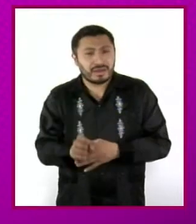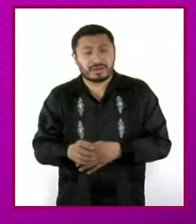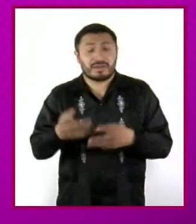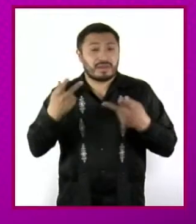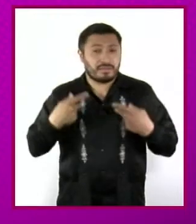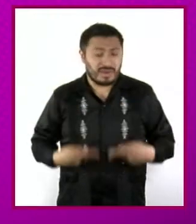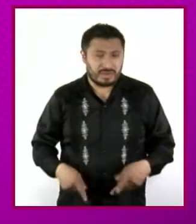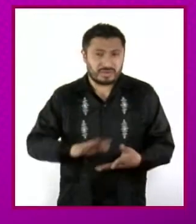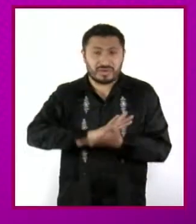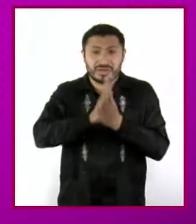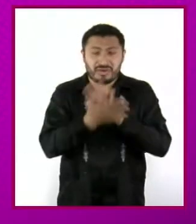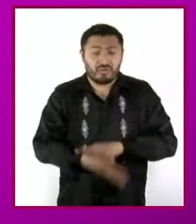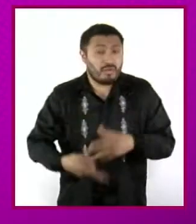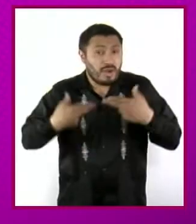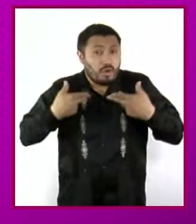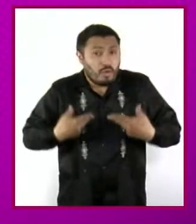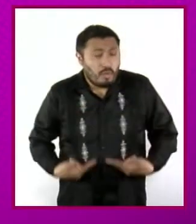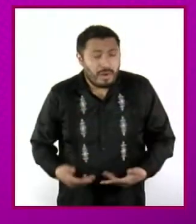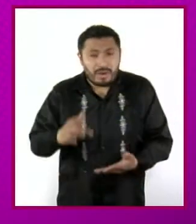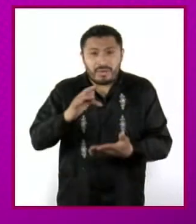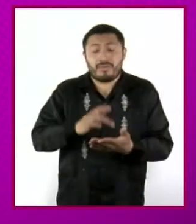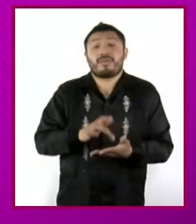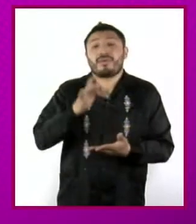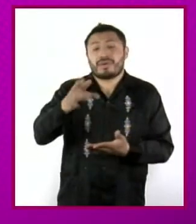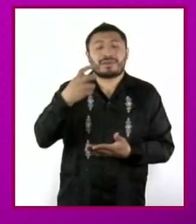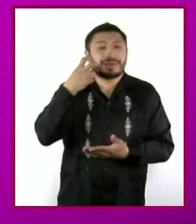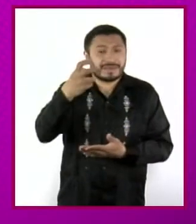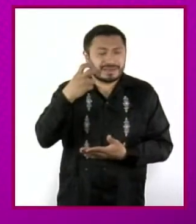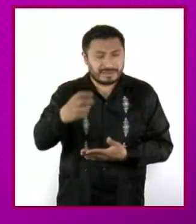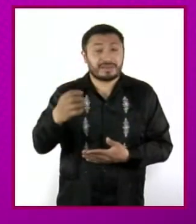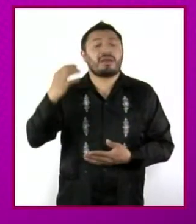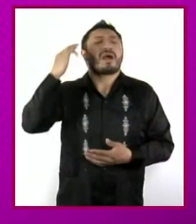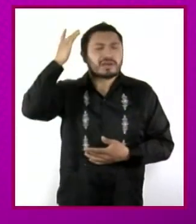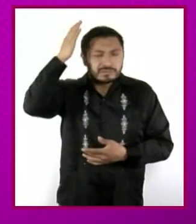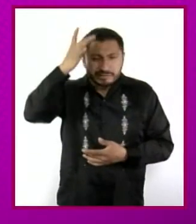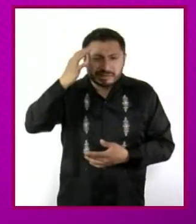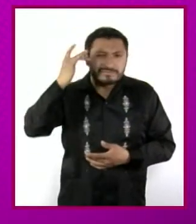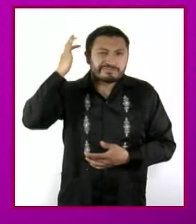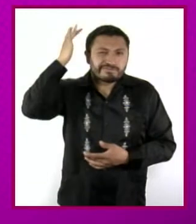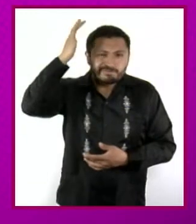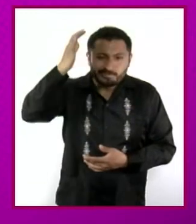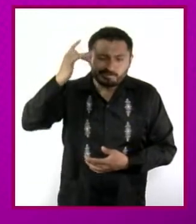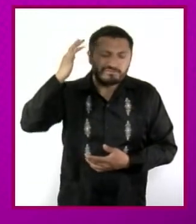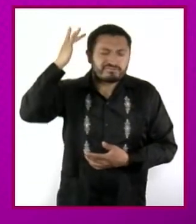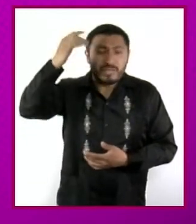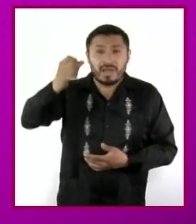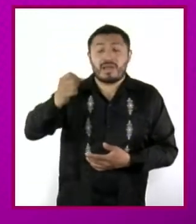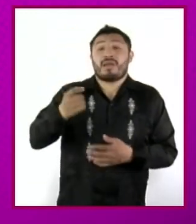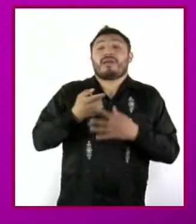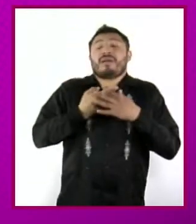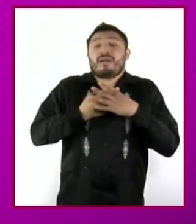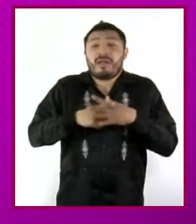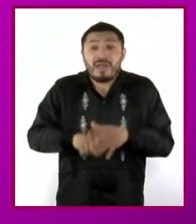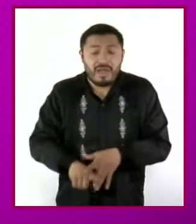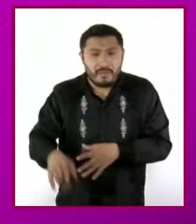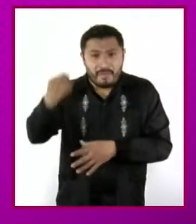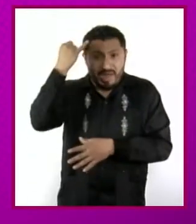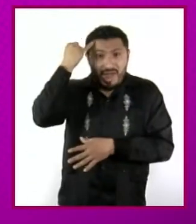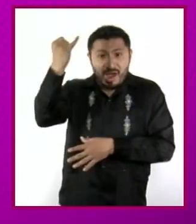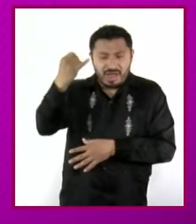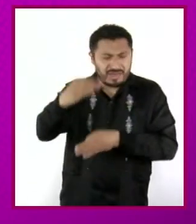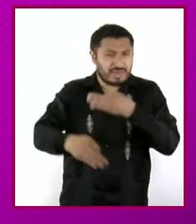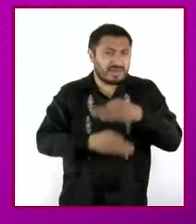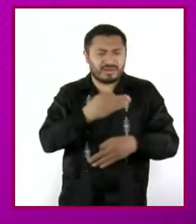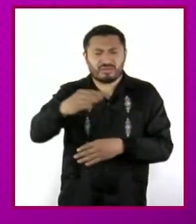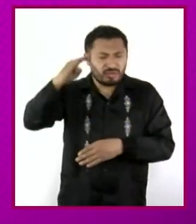humano gracias a esta conciencia de finitud, porque de ahí va a surgir todo, absolutamente todo lo que pensamos,